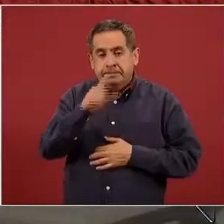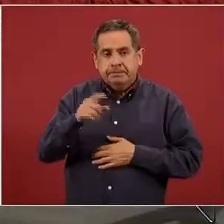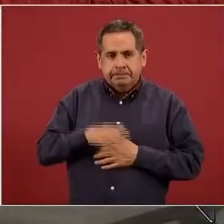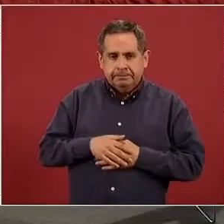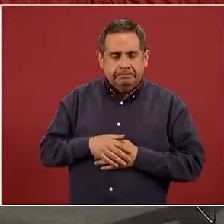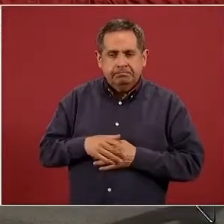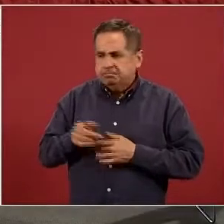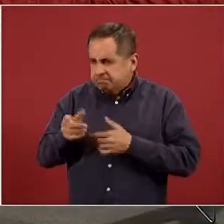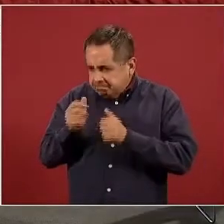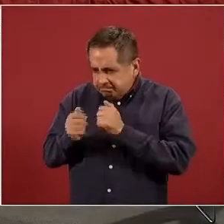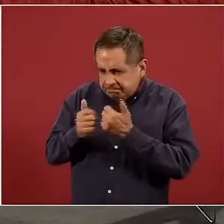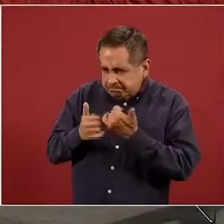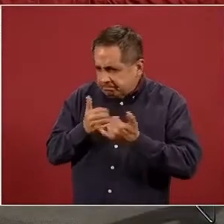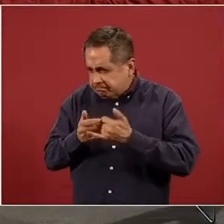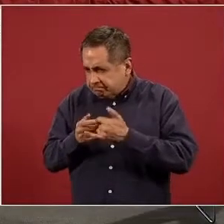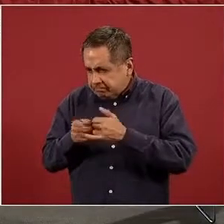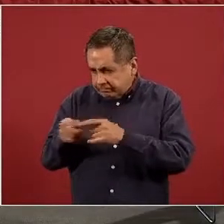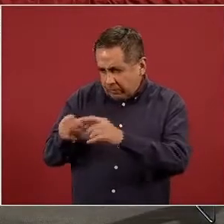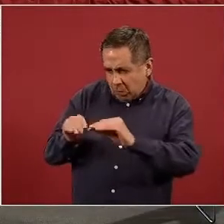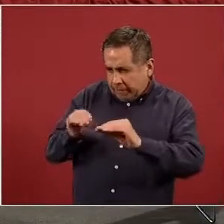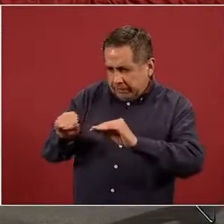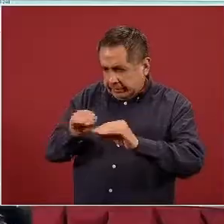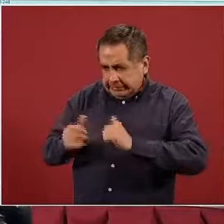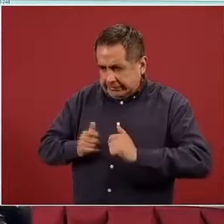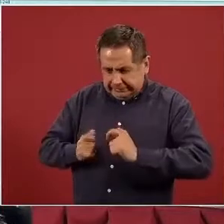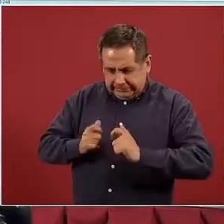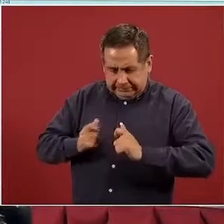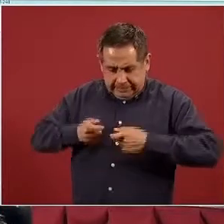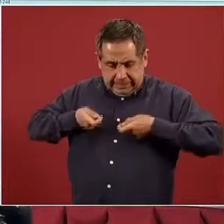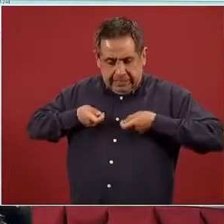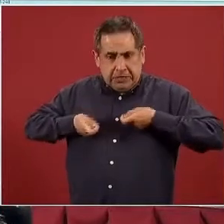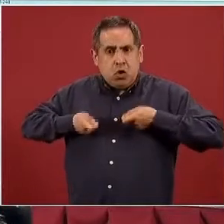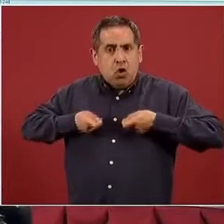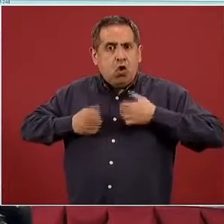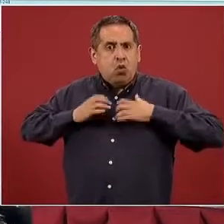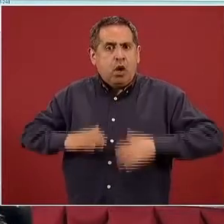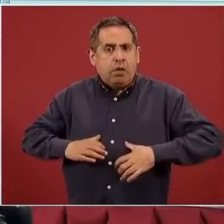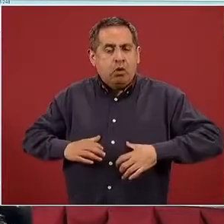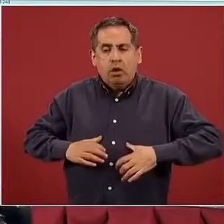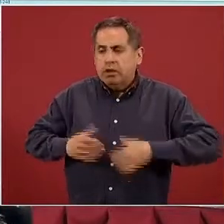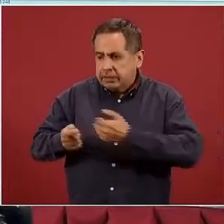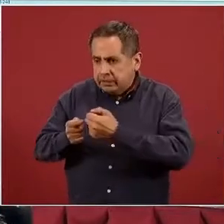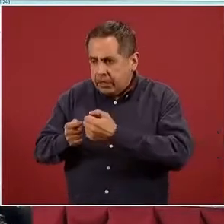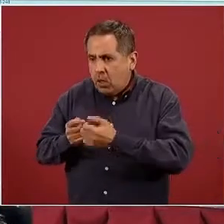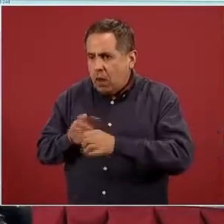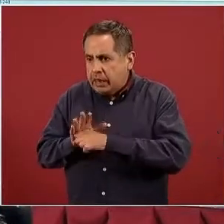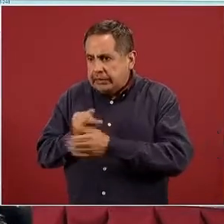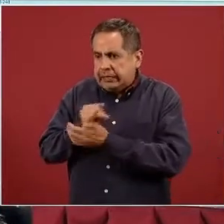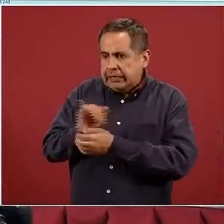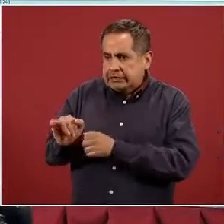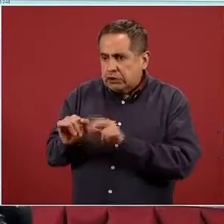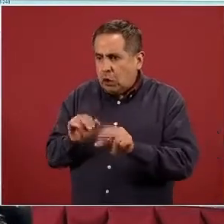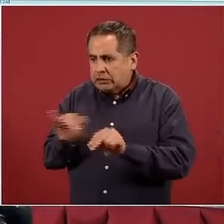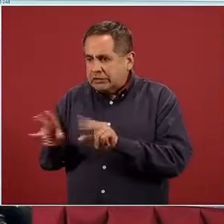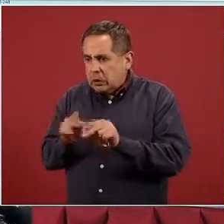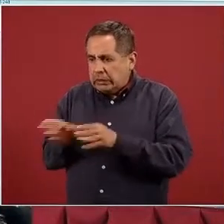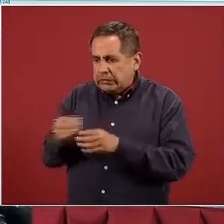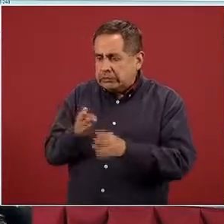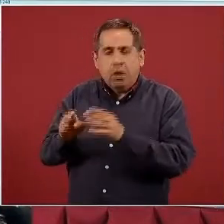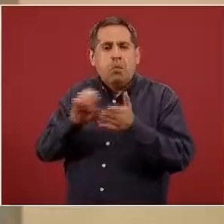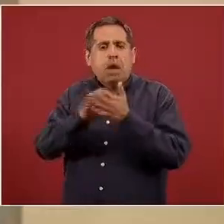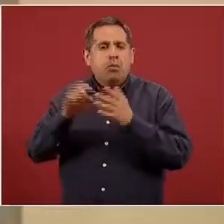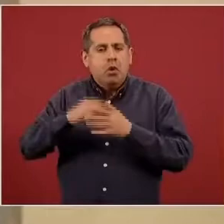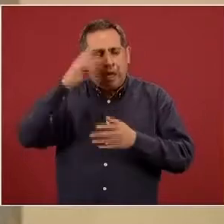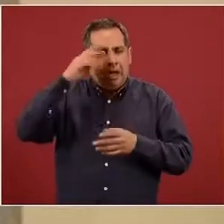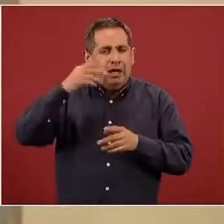los movimientos. Así también van a mejorar las áreas correspondientes a la toma de decisiones. ¿Quién no de aquí ha jugado alguna vez Tetris, no?